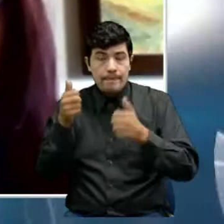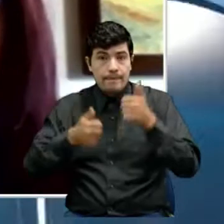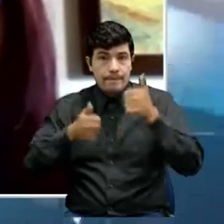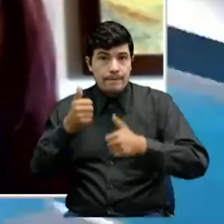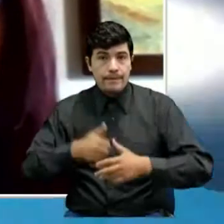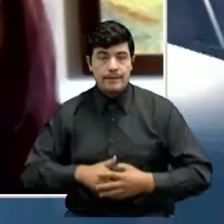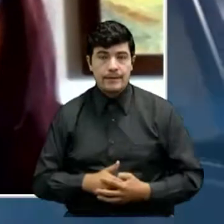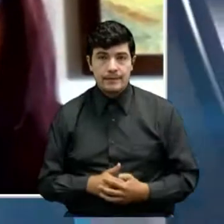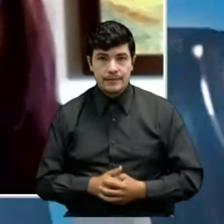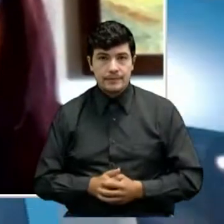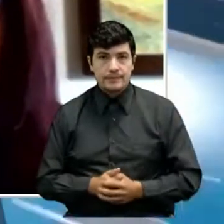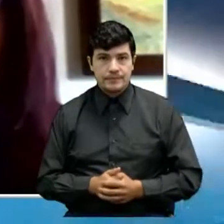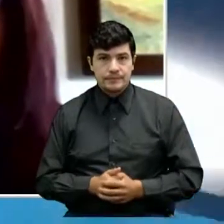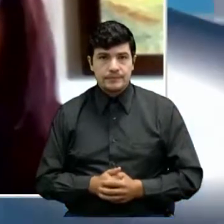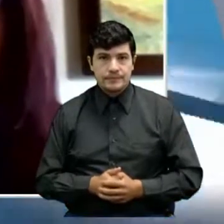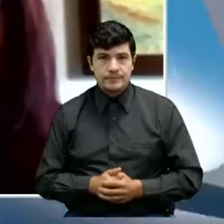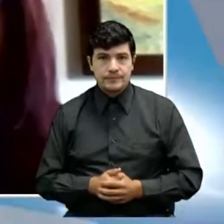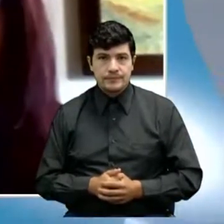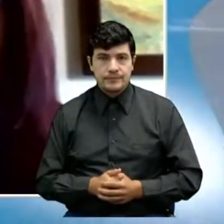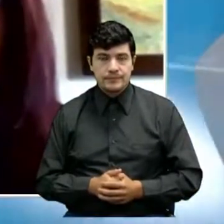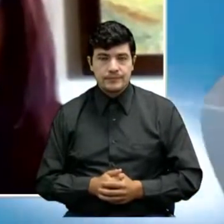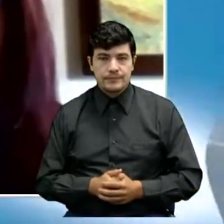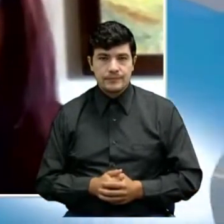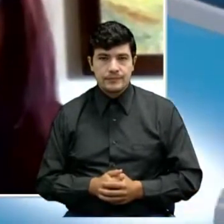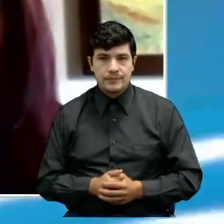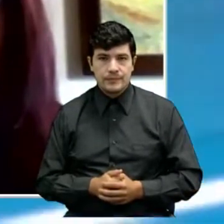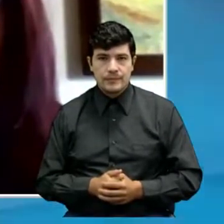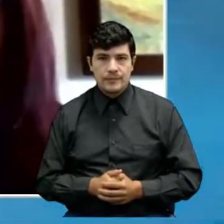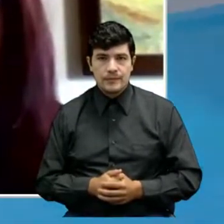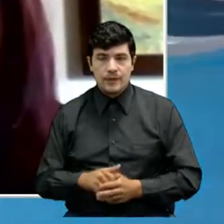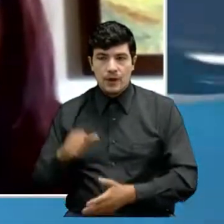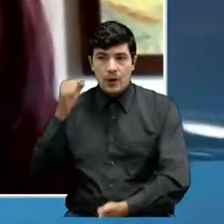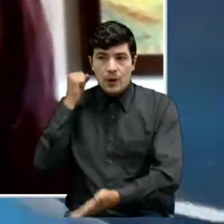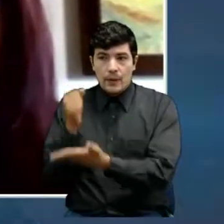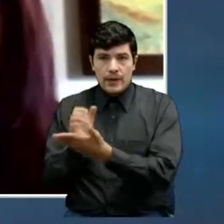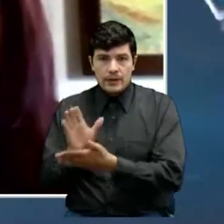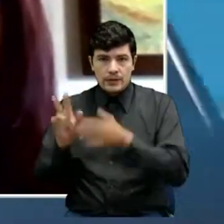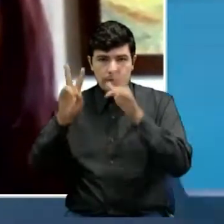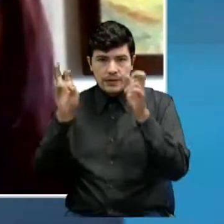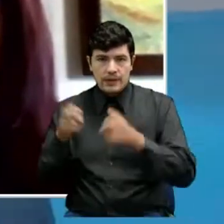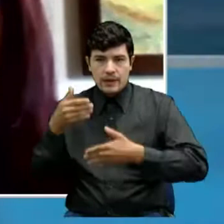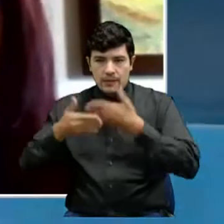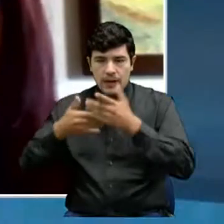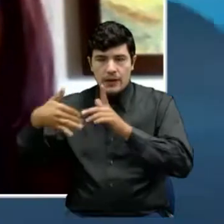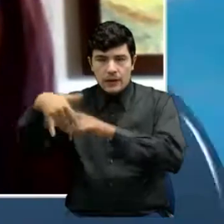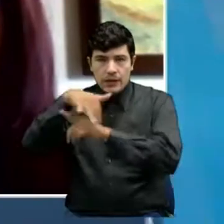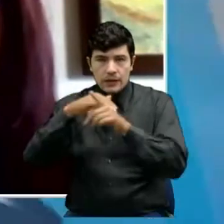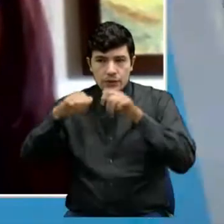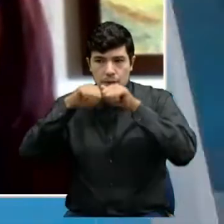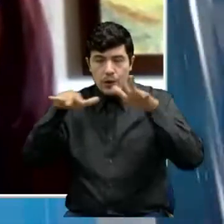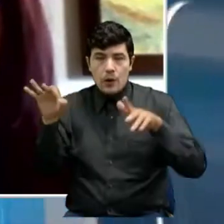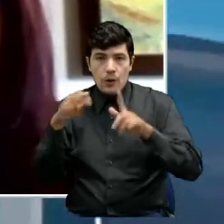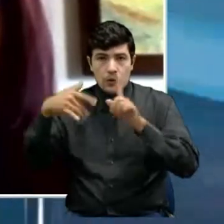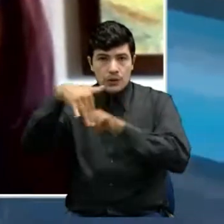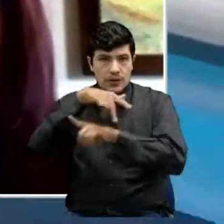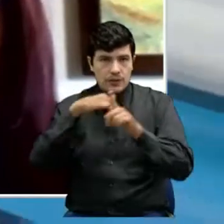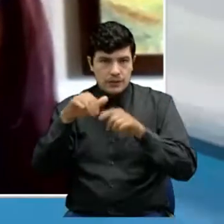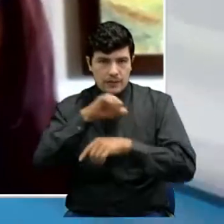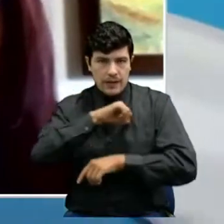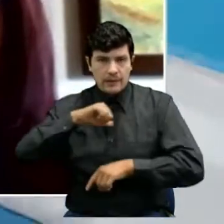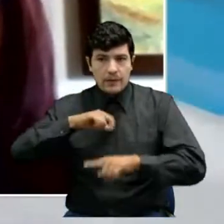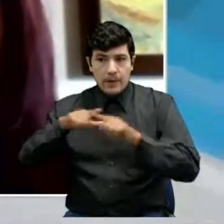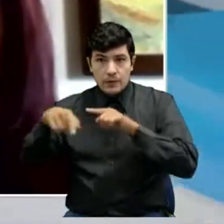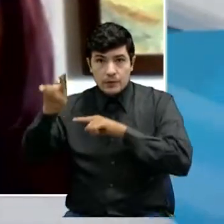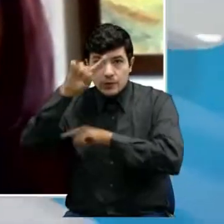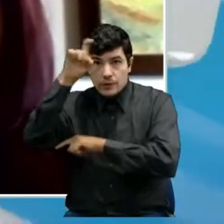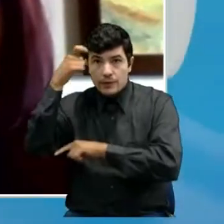la obligatoriedad que hay de pagarla tanto en el sector público como en el sector privado. Solo que aquí el gobierno nacional la reglamentó